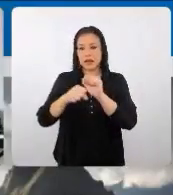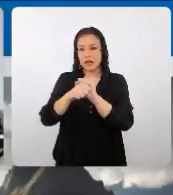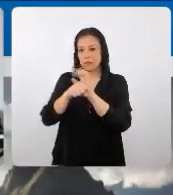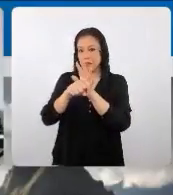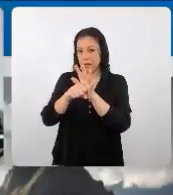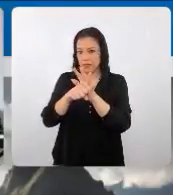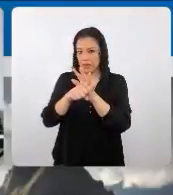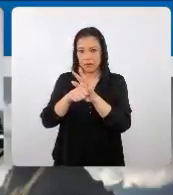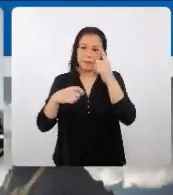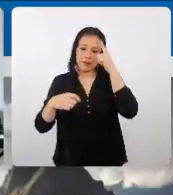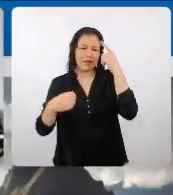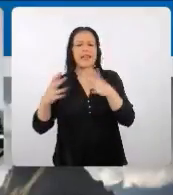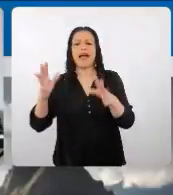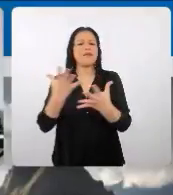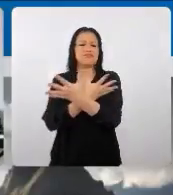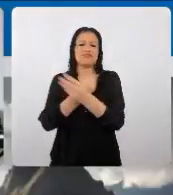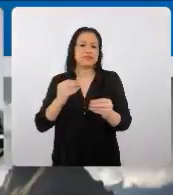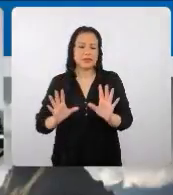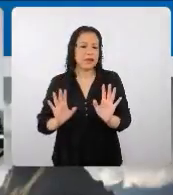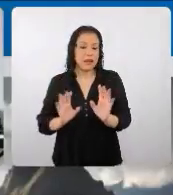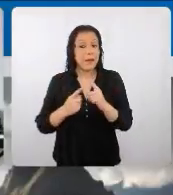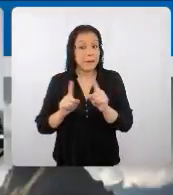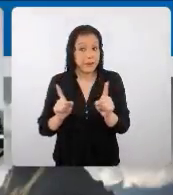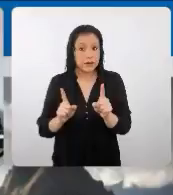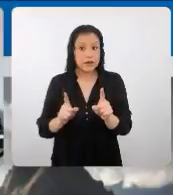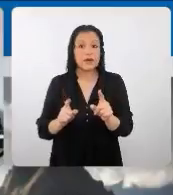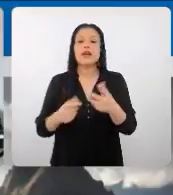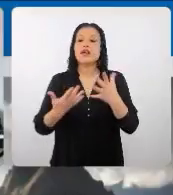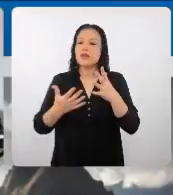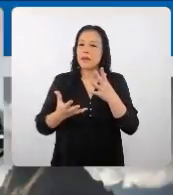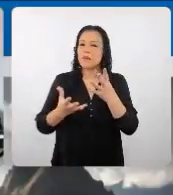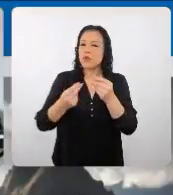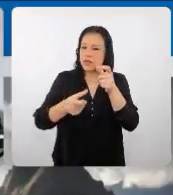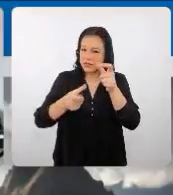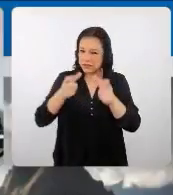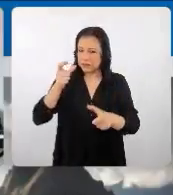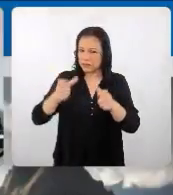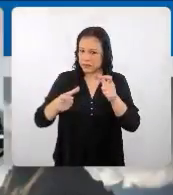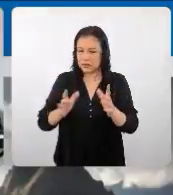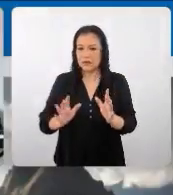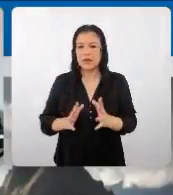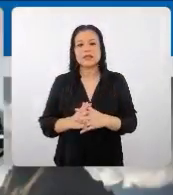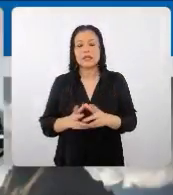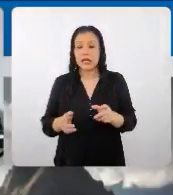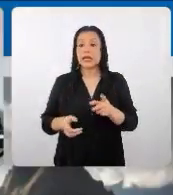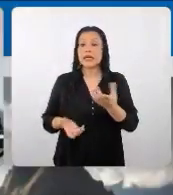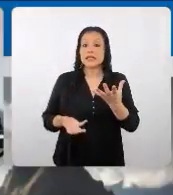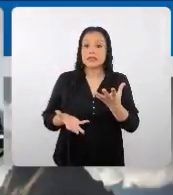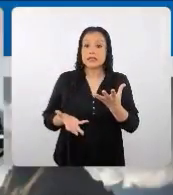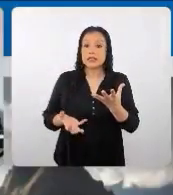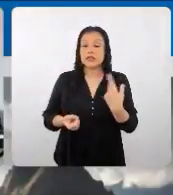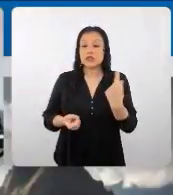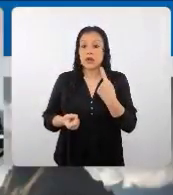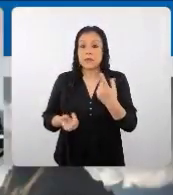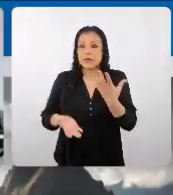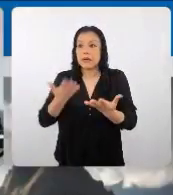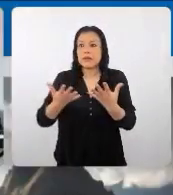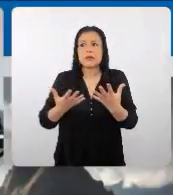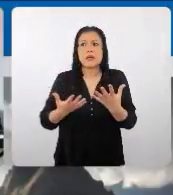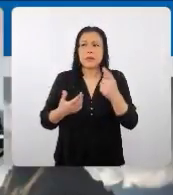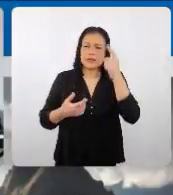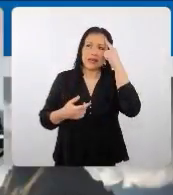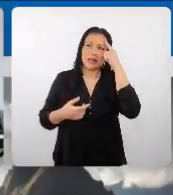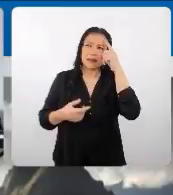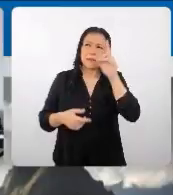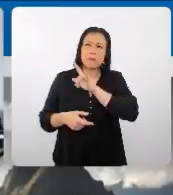ha sido superada, pero todavía existe gente para la cual todavía la sola probabilidad de contagio en